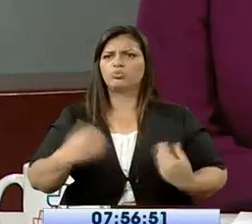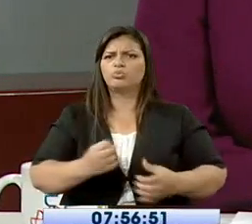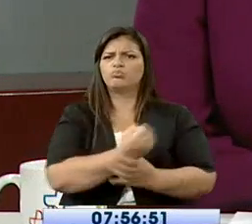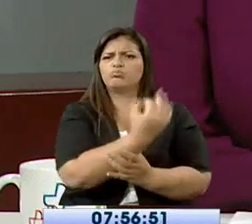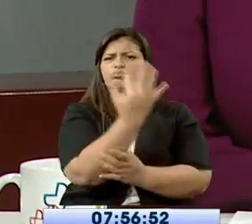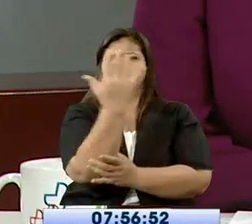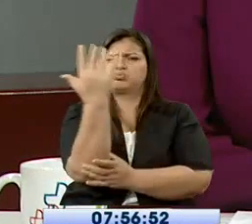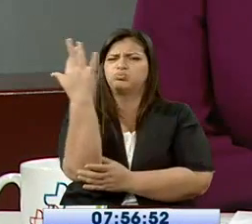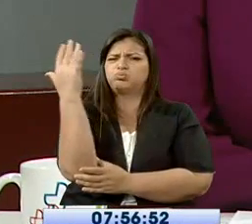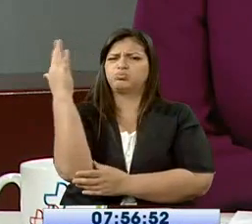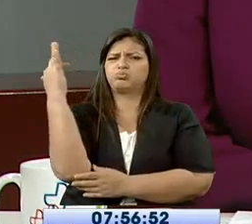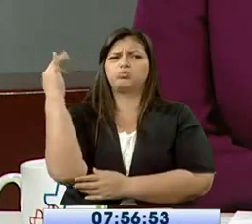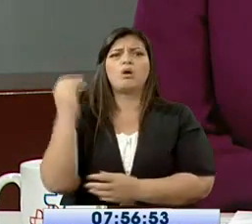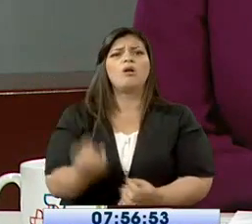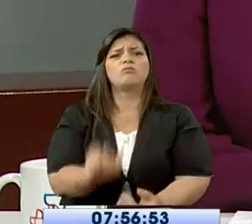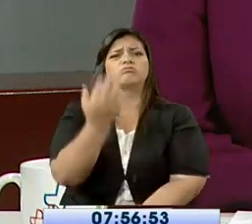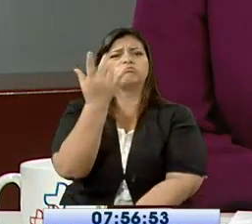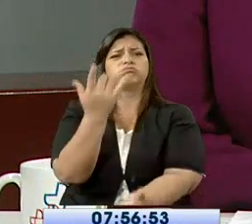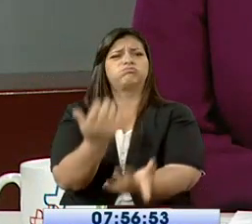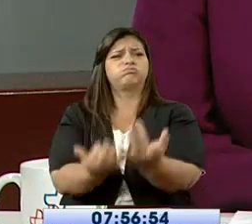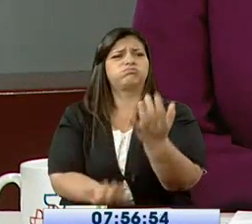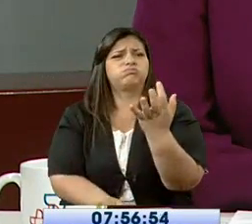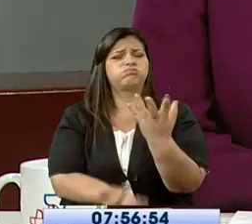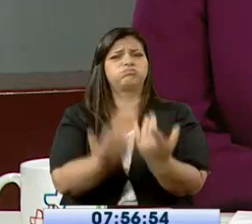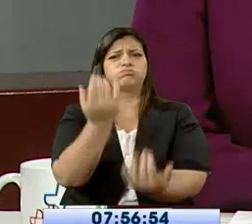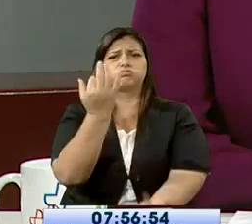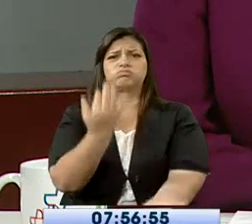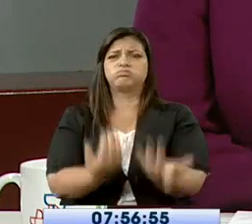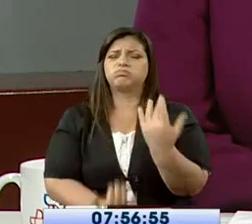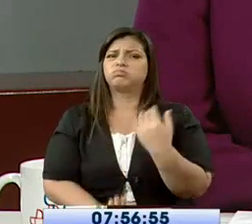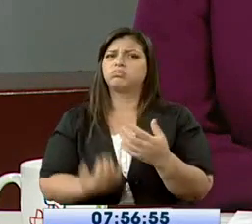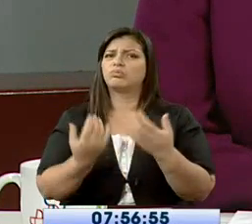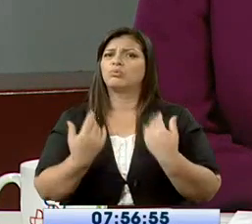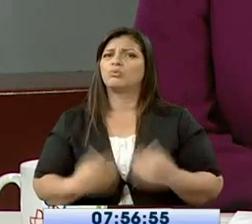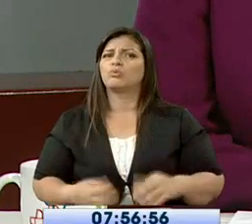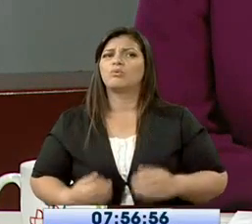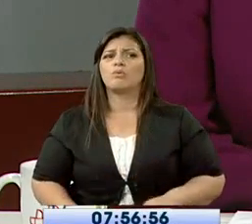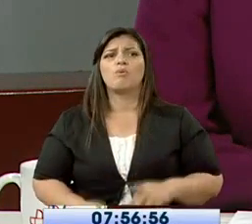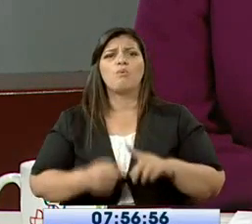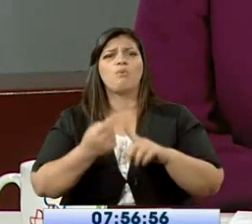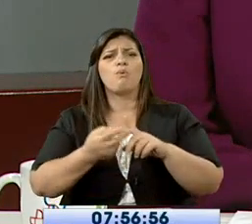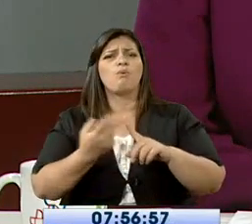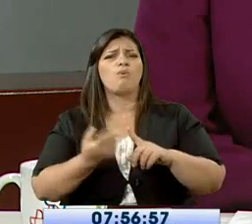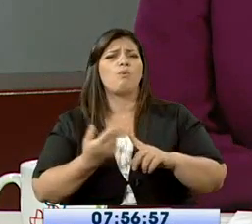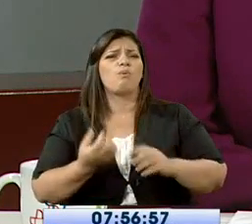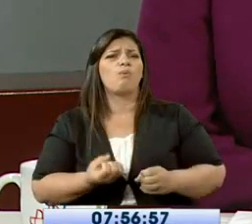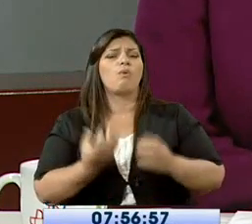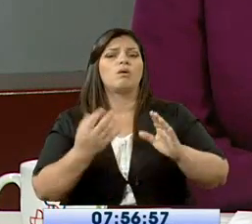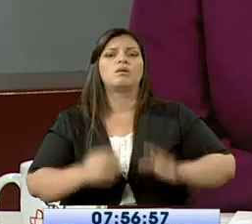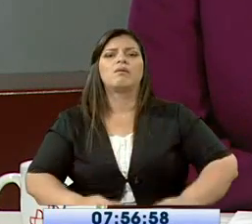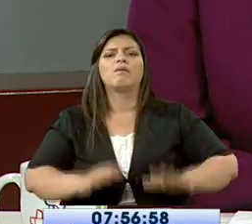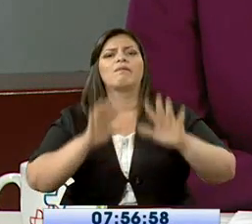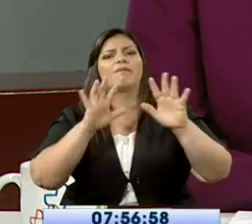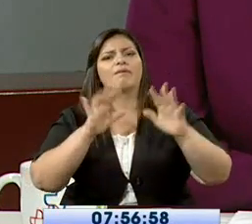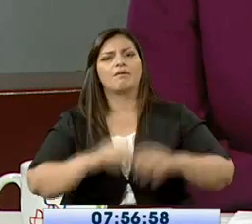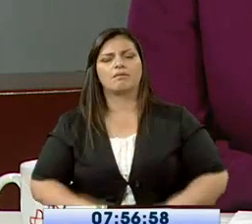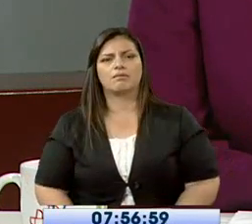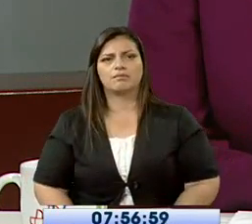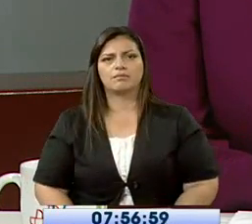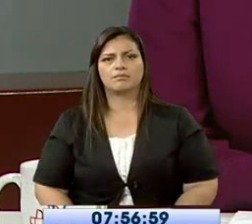de 10 incendios forestales han azotado a la provincia desde la semana anterior. Tenemos los detalles.